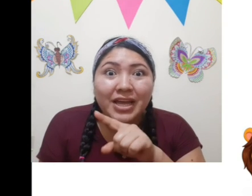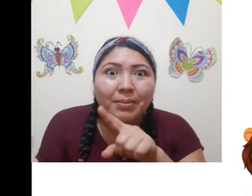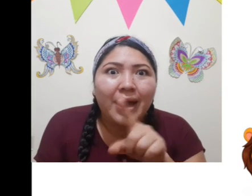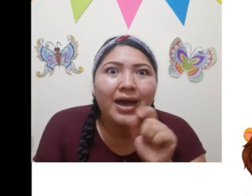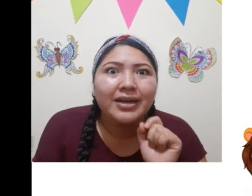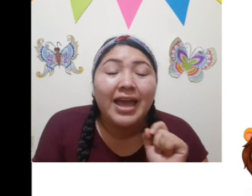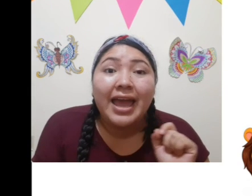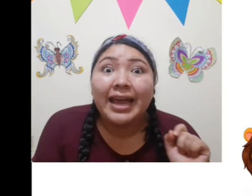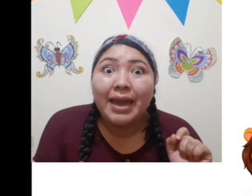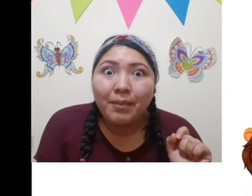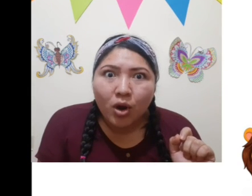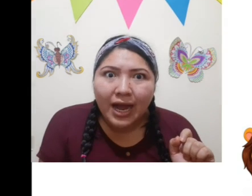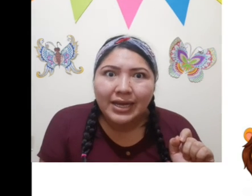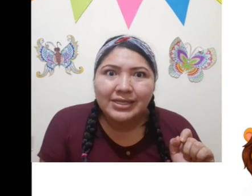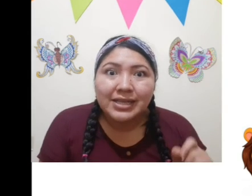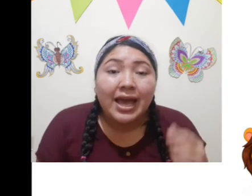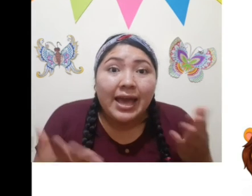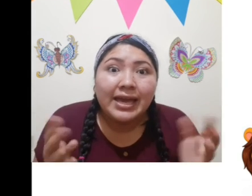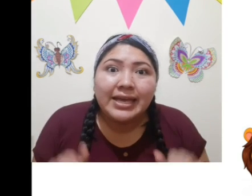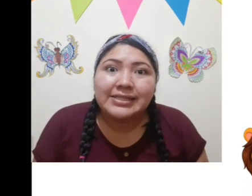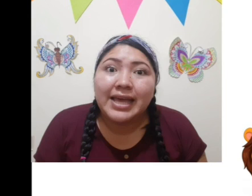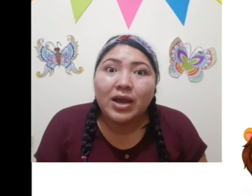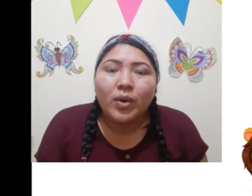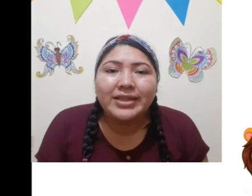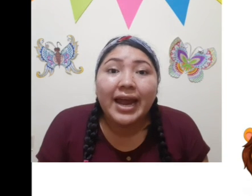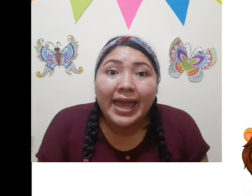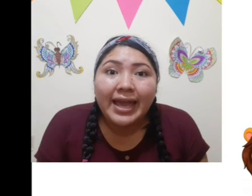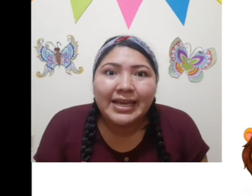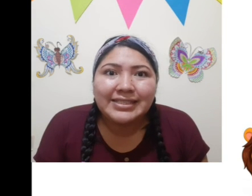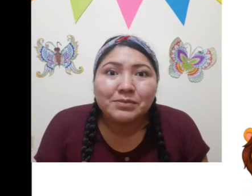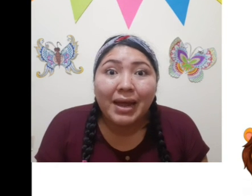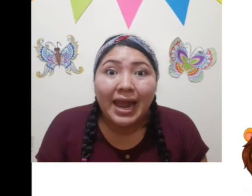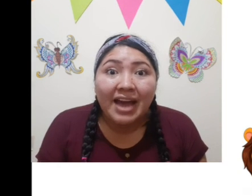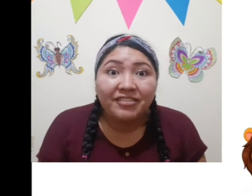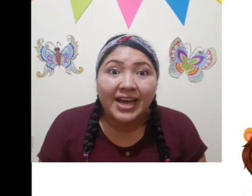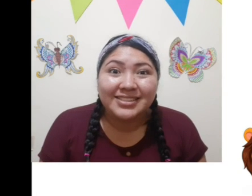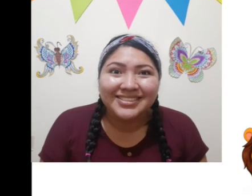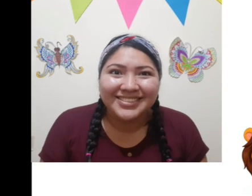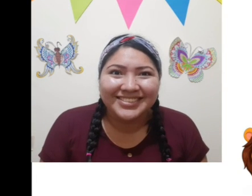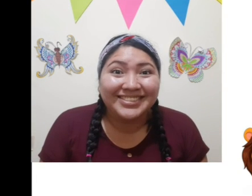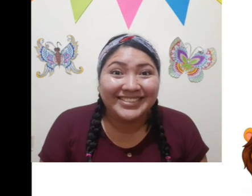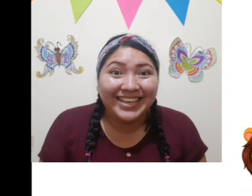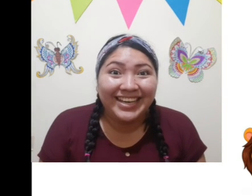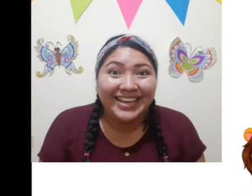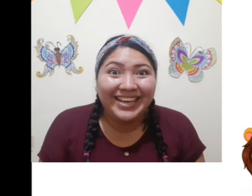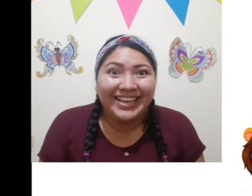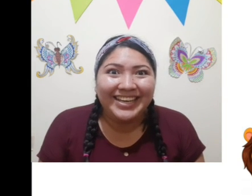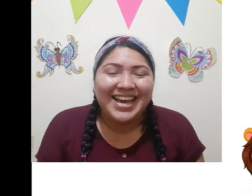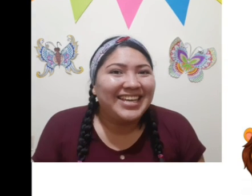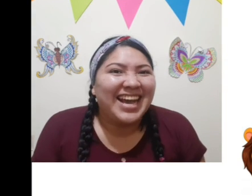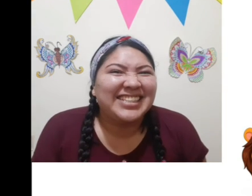observar qué vocales se encuentran en esas palabras sí